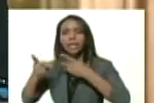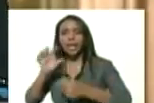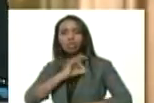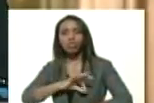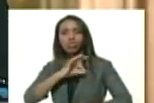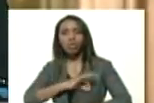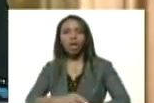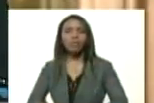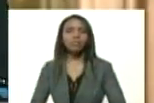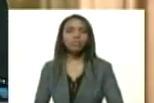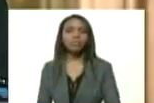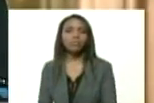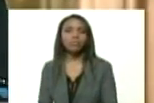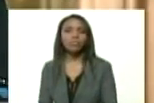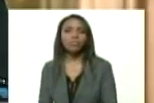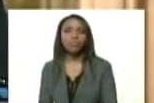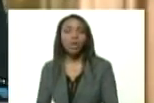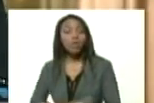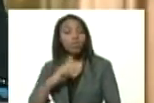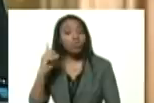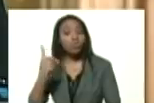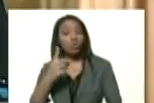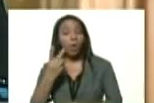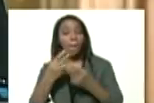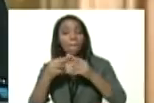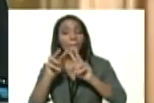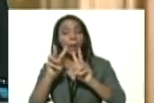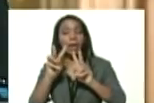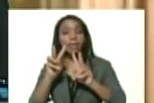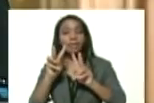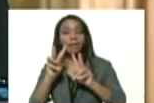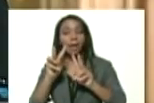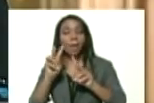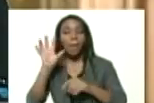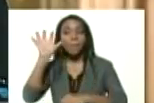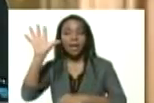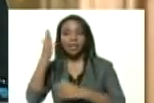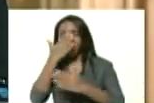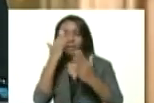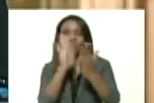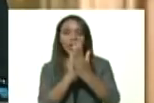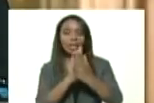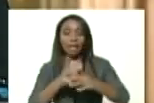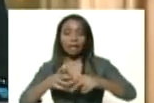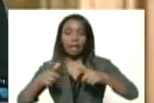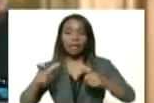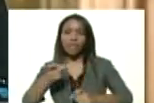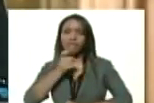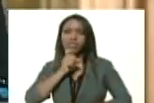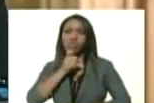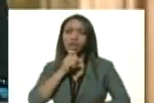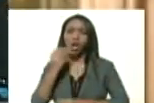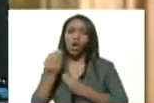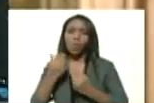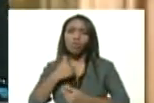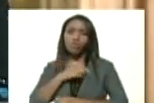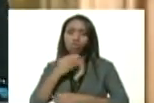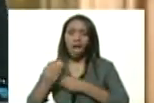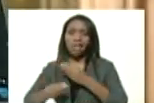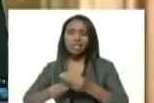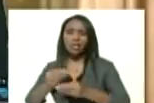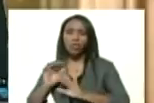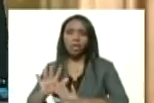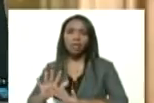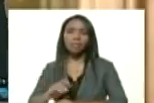social sólo en pago un país puede afrontar sus más grandes dificultades como estamos haciendo